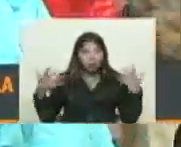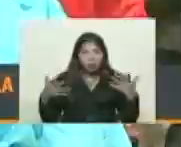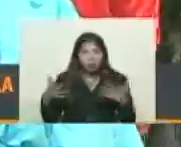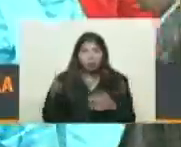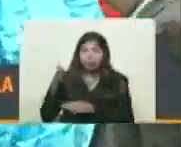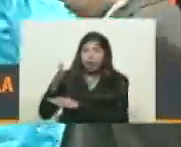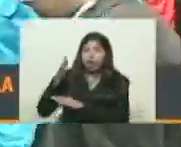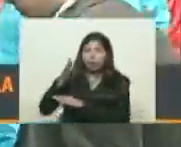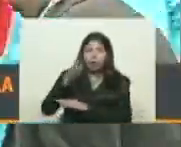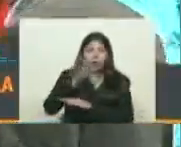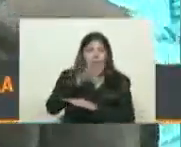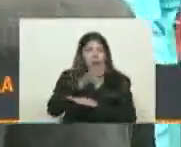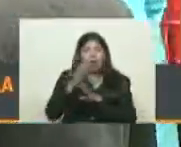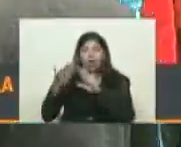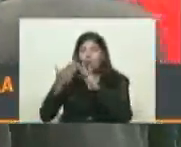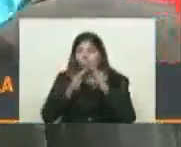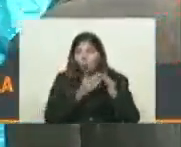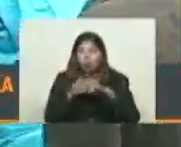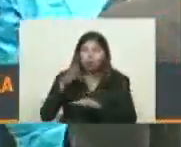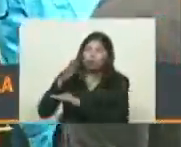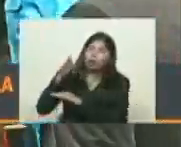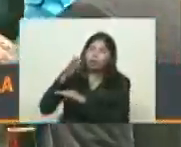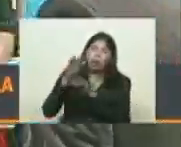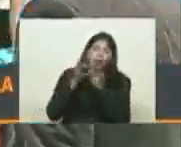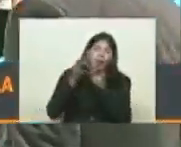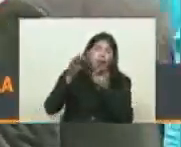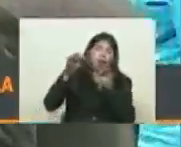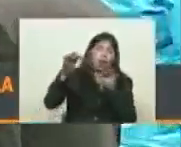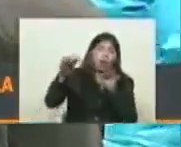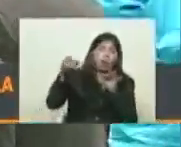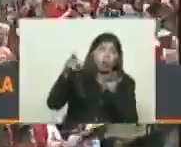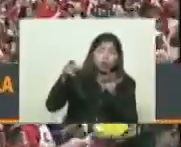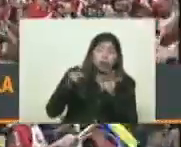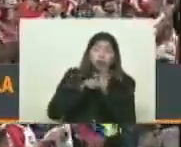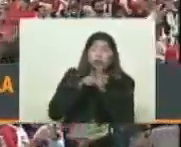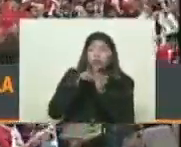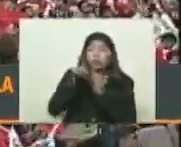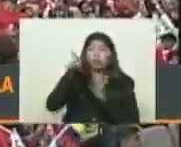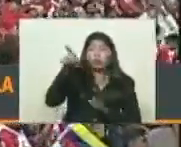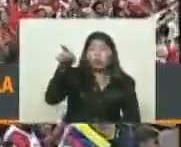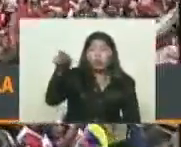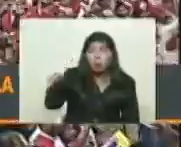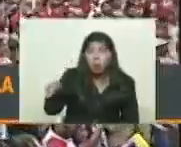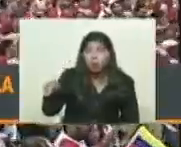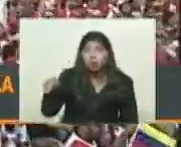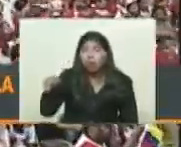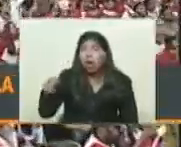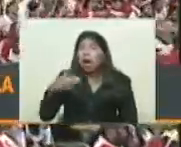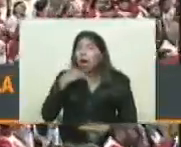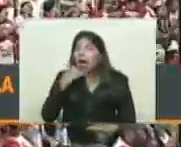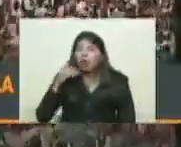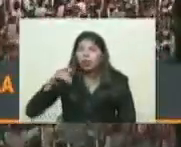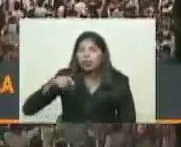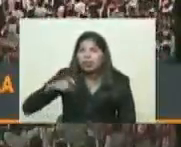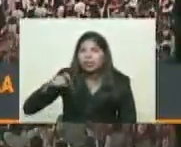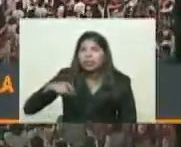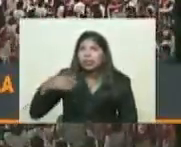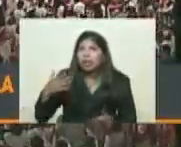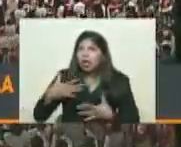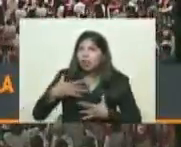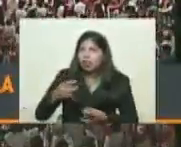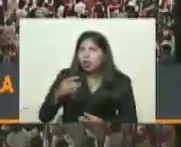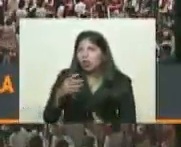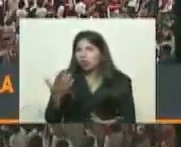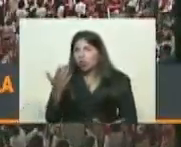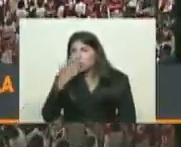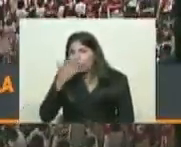las comunidades, las zonas más vulnerables, precisamente para conocer las necesidades, intereses e